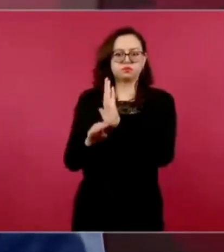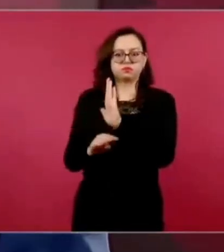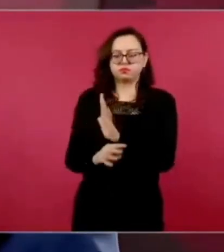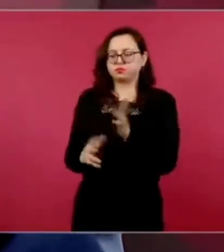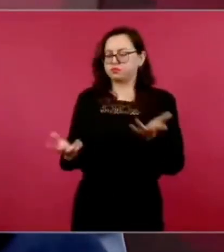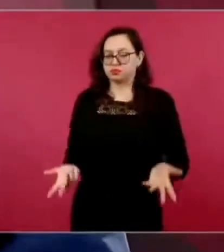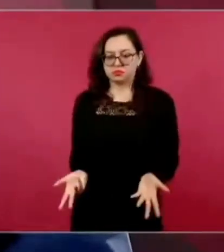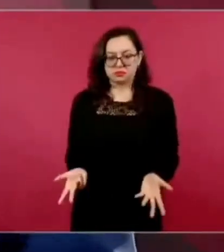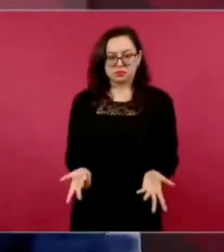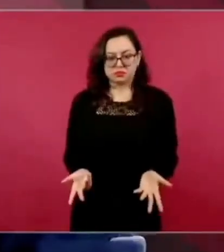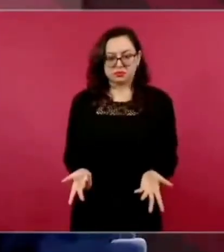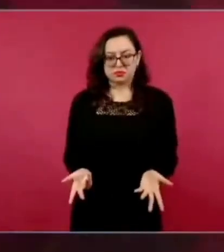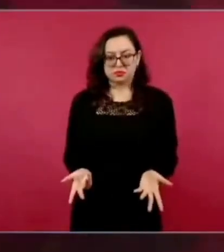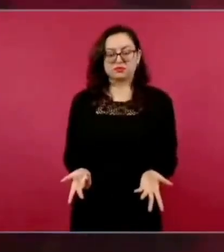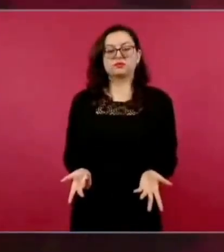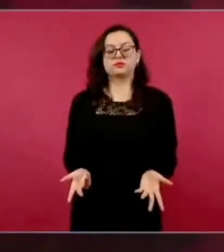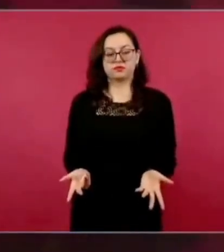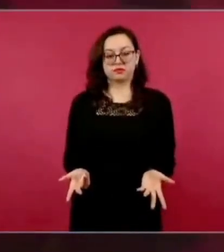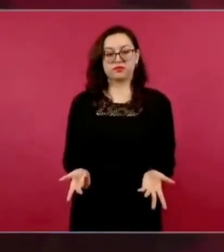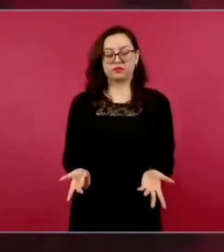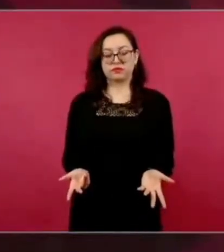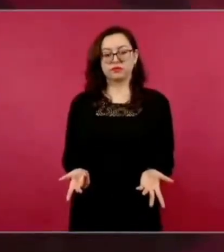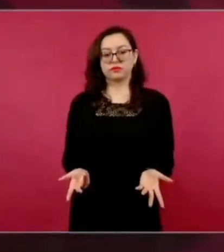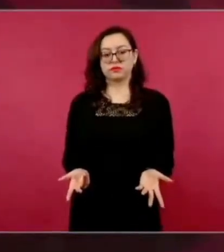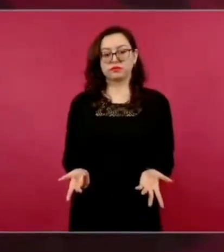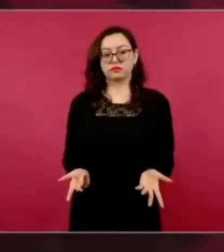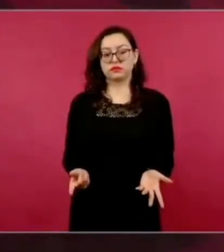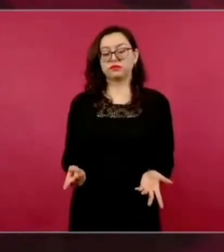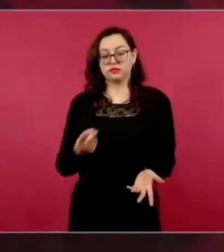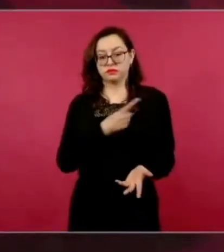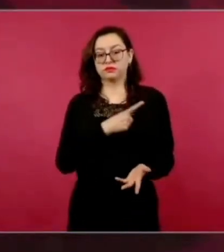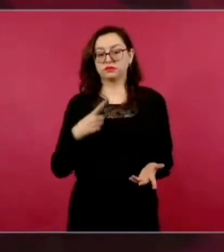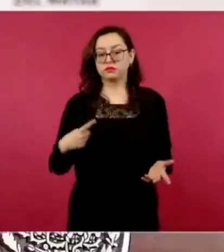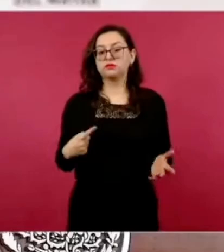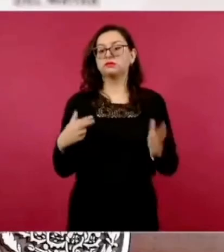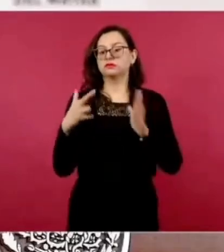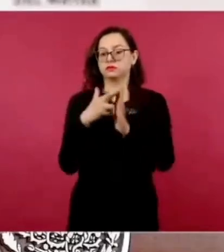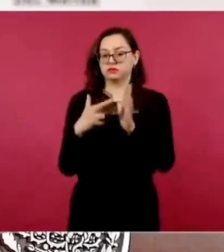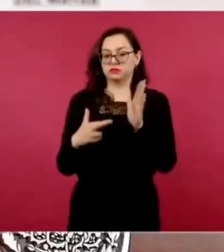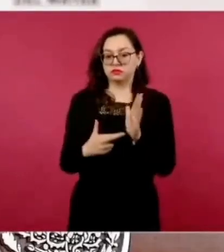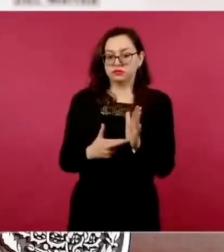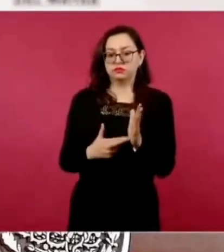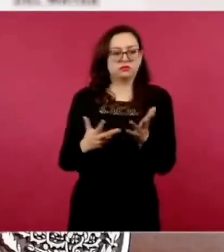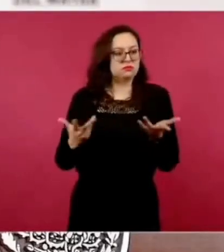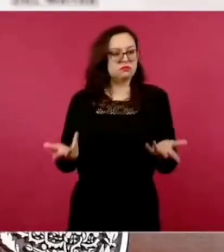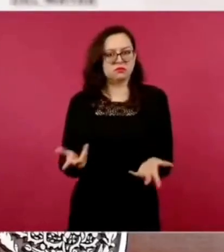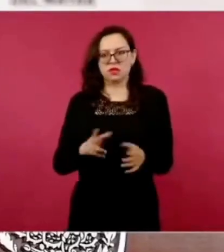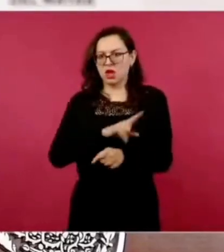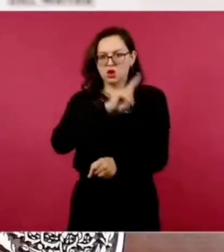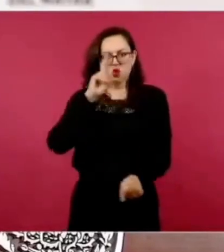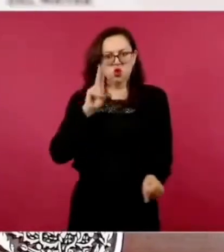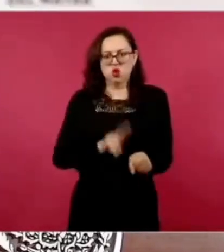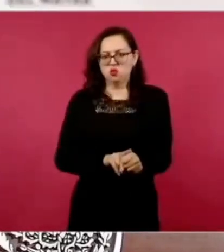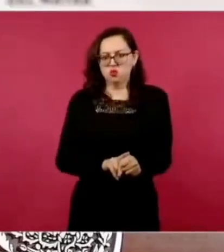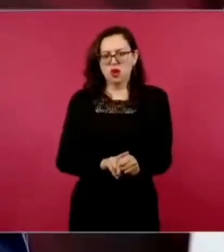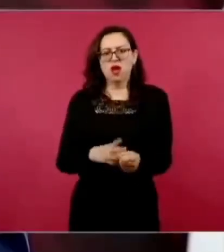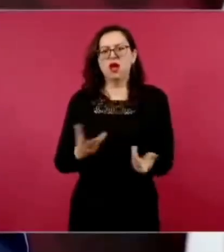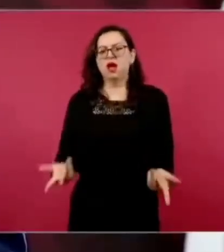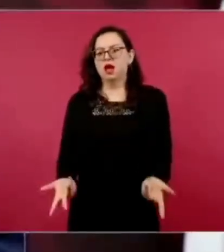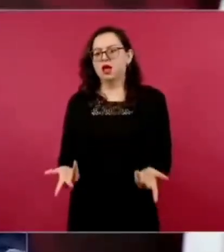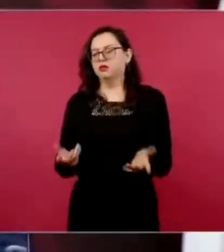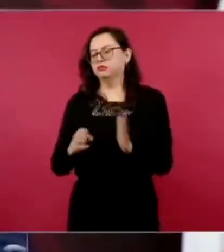Claro, tienen que haber reglas básicas. Esto que hablamos, pues, tiene que ser un